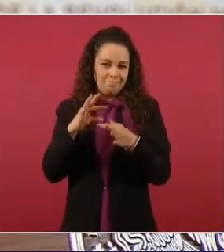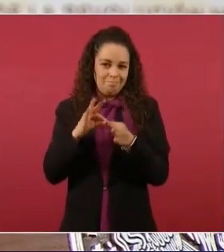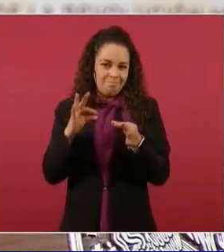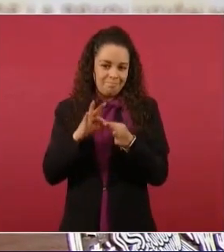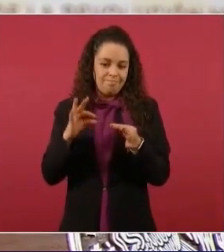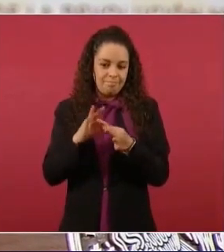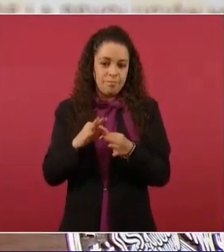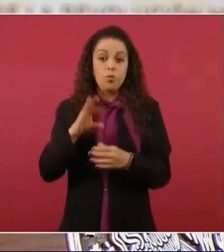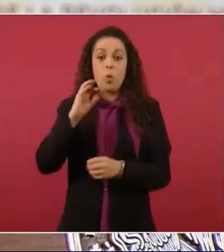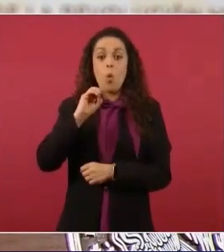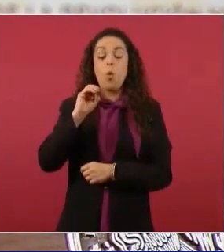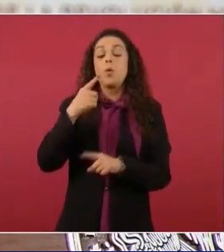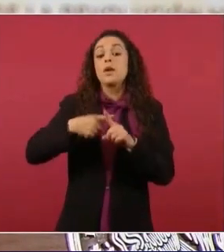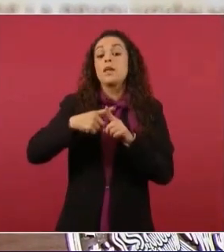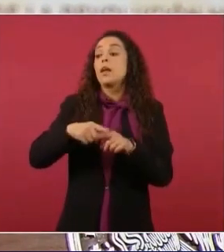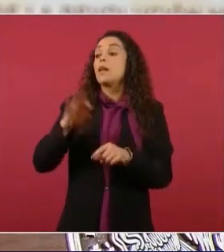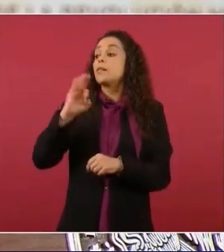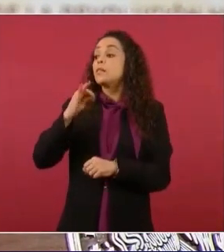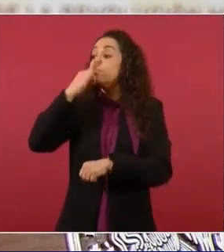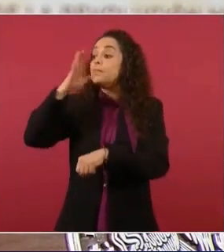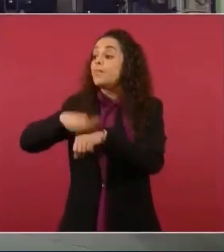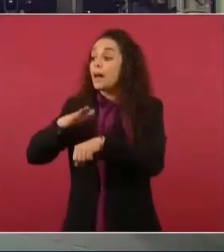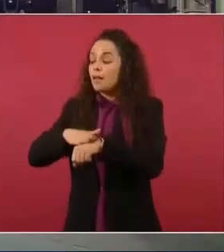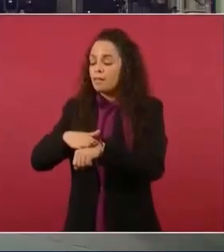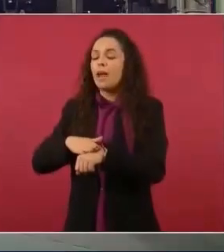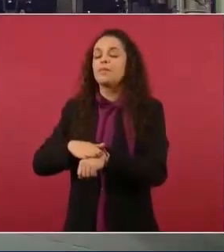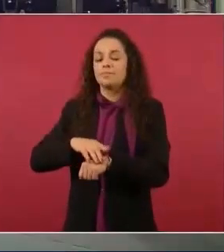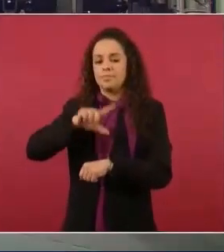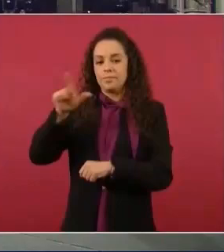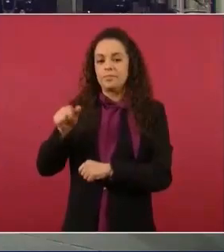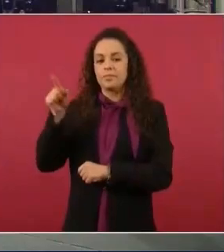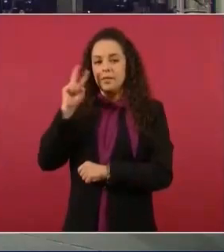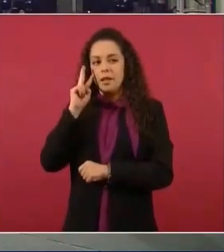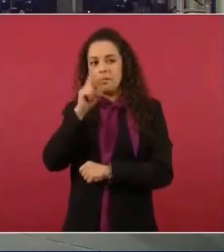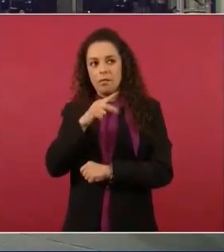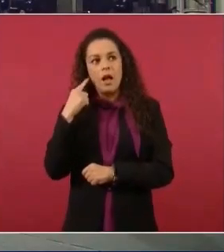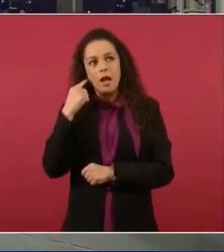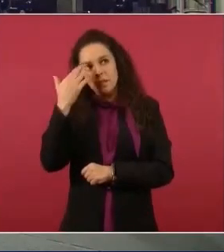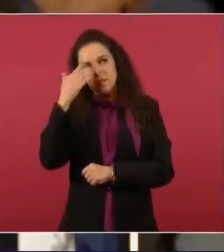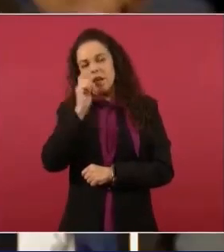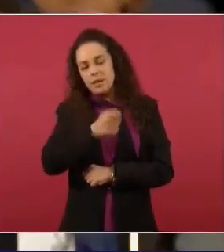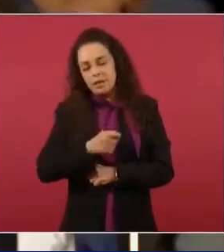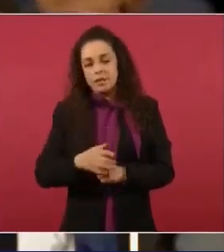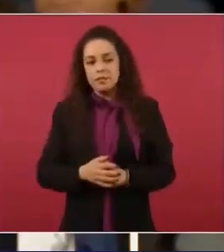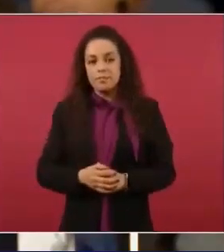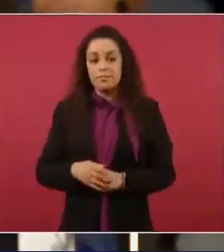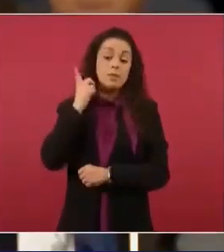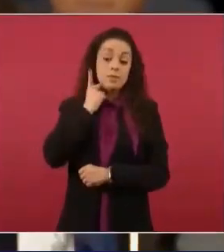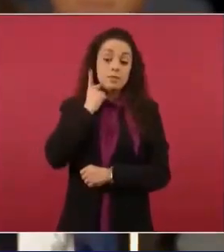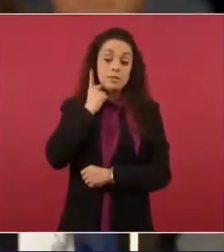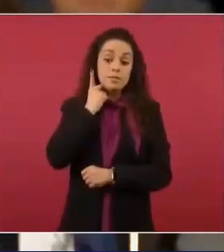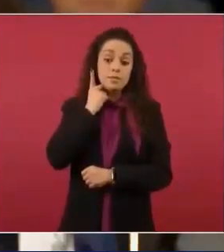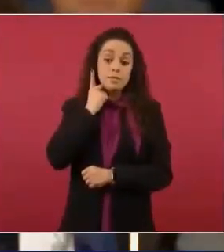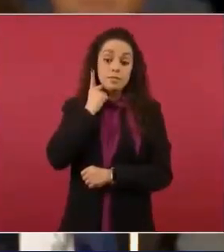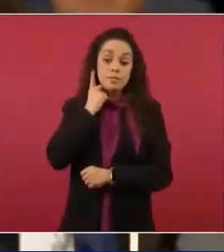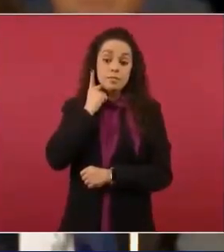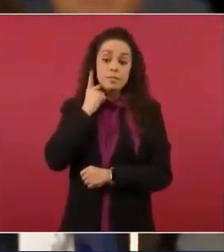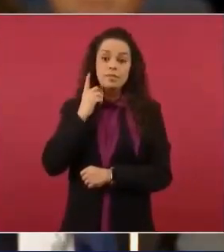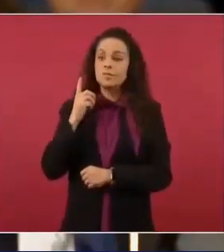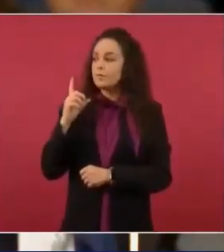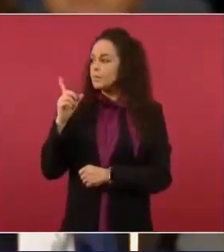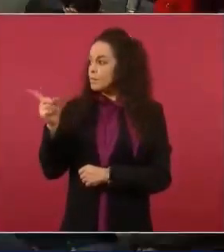le van a informar y nos va a escuchar. Sí. Y ya se formó una comisión, presidente, en la Cámara de Diputados. Luis